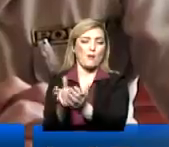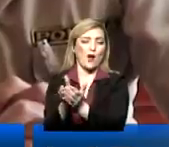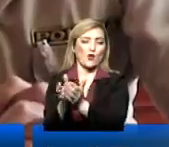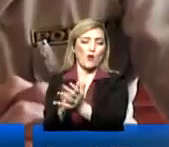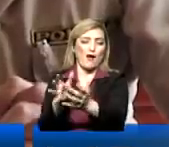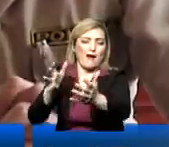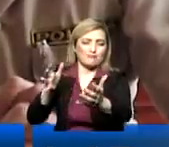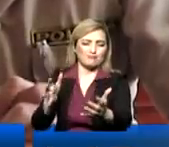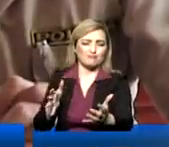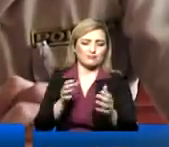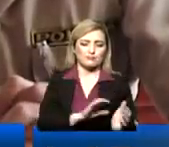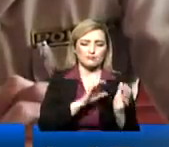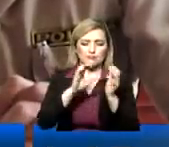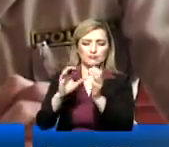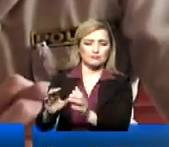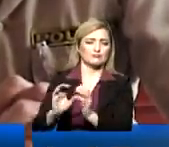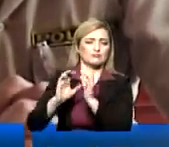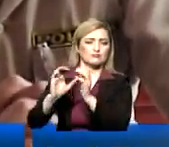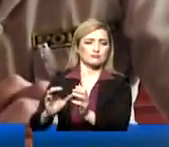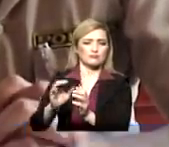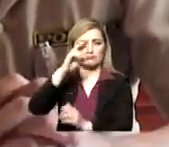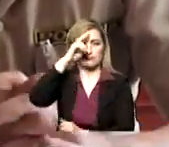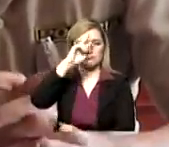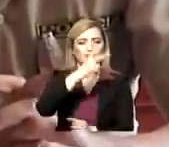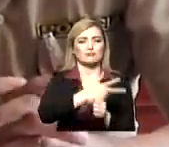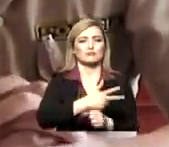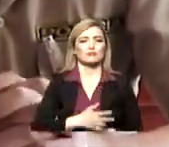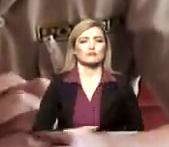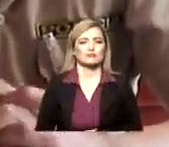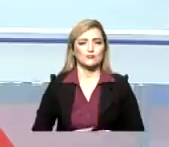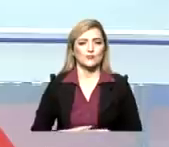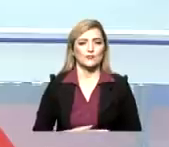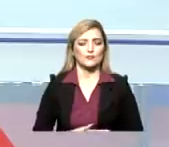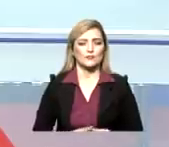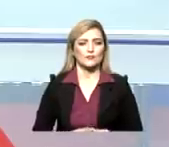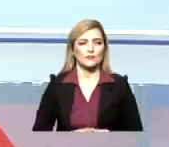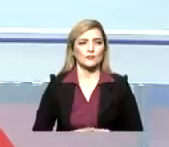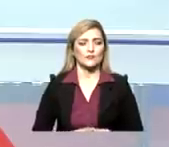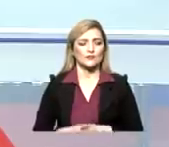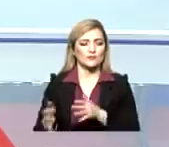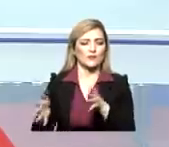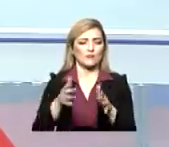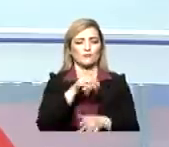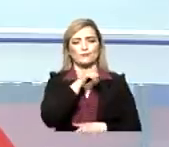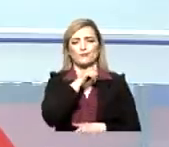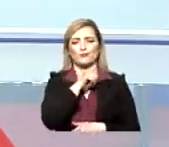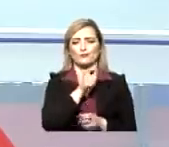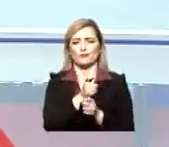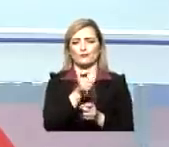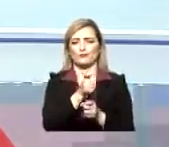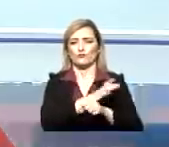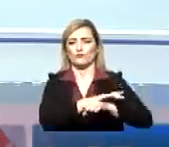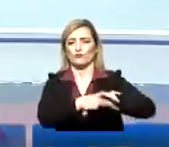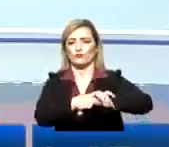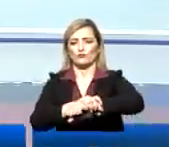del trasiego de la droga hacia México y Guatemala. Y delincuentes fueron capturados